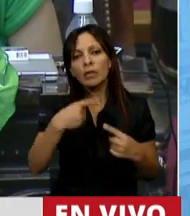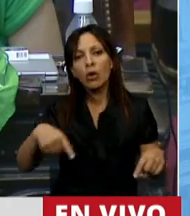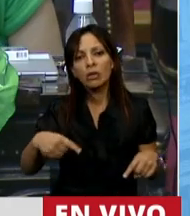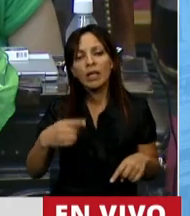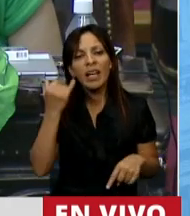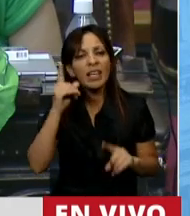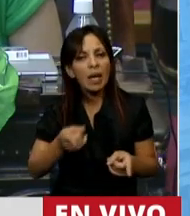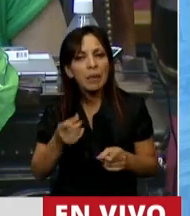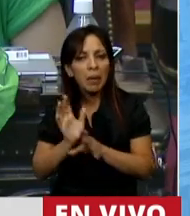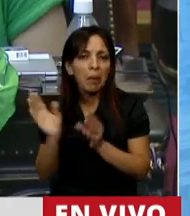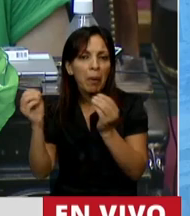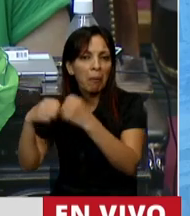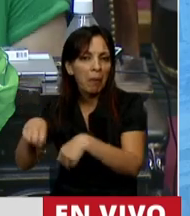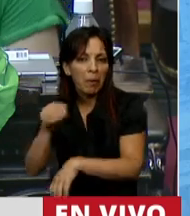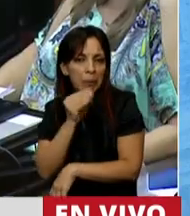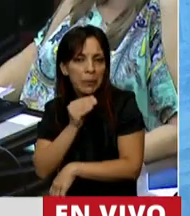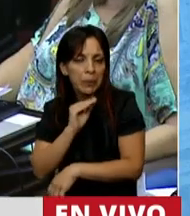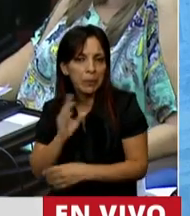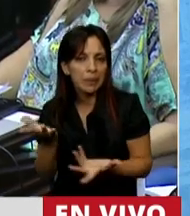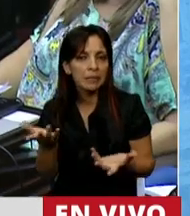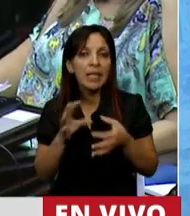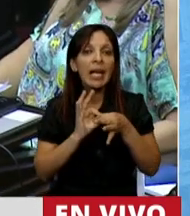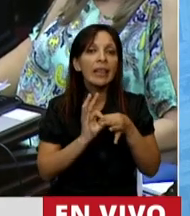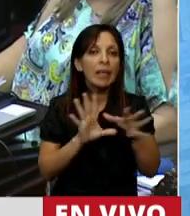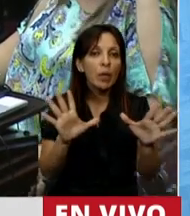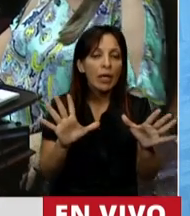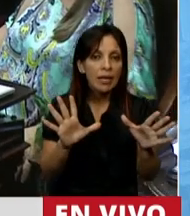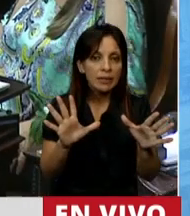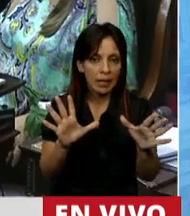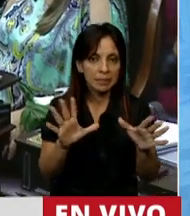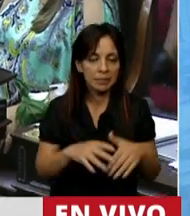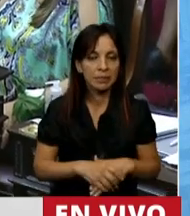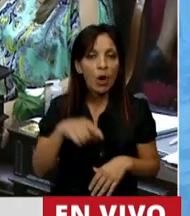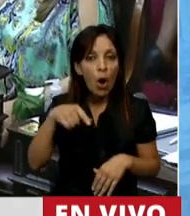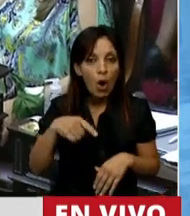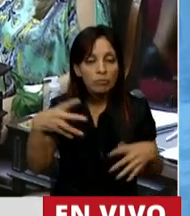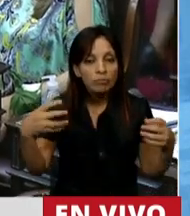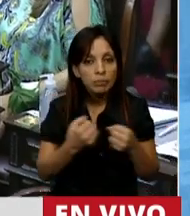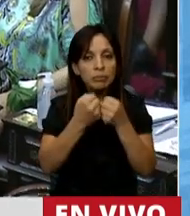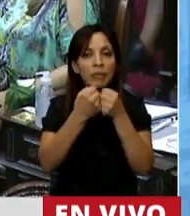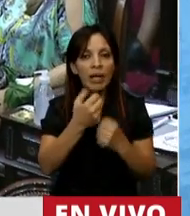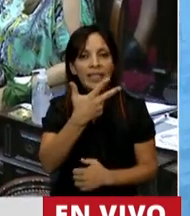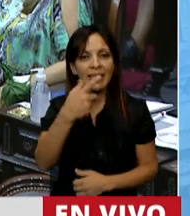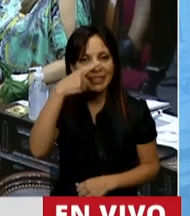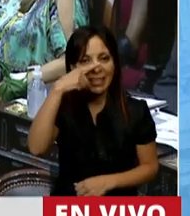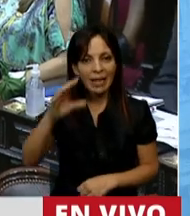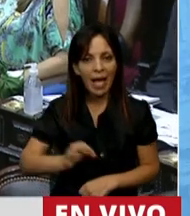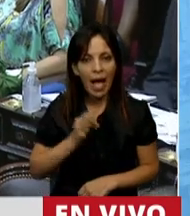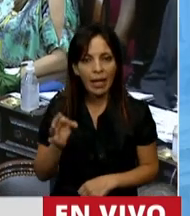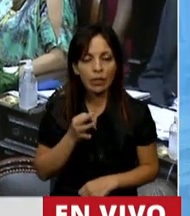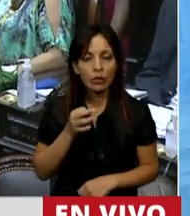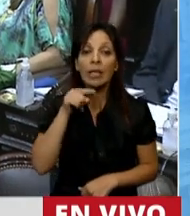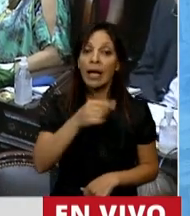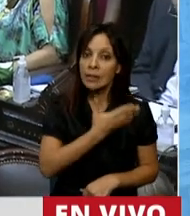acá inadvertido. Nuestra democracia hoy cumple 37 años y esta gestión,